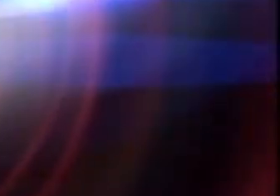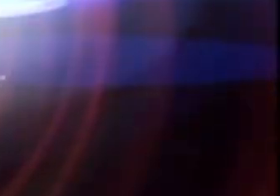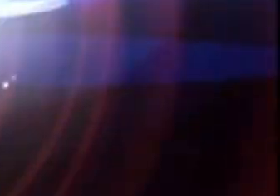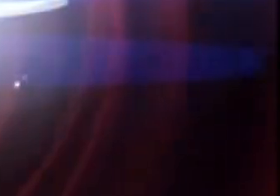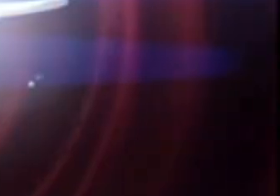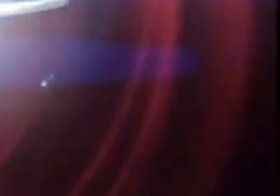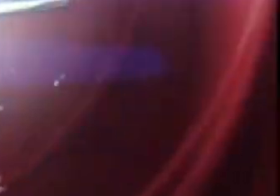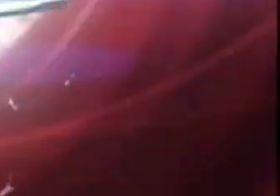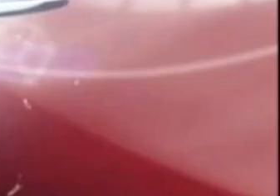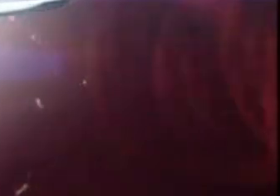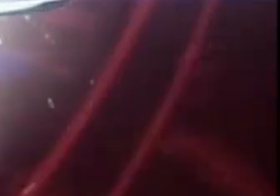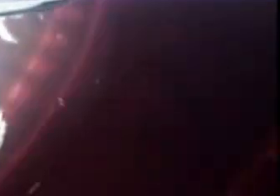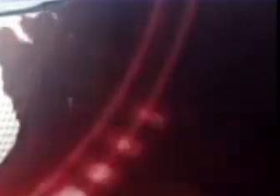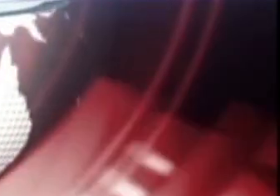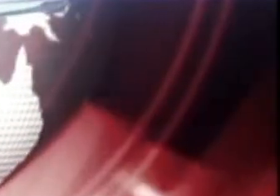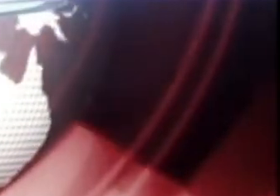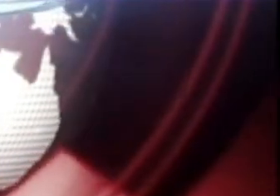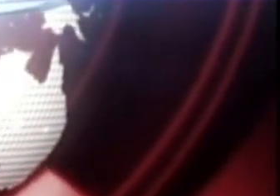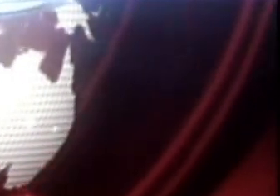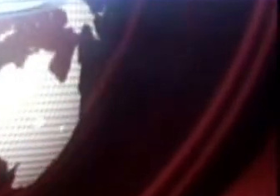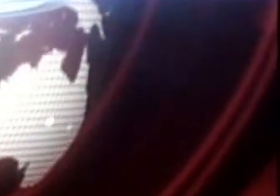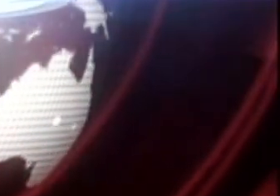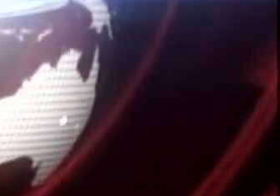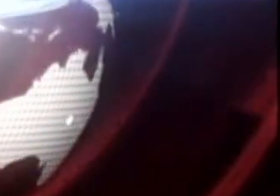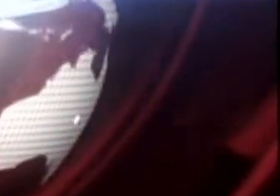está pasando ahora.